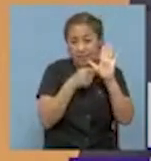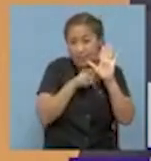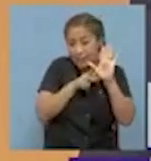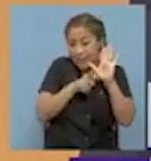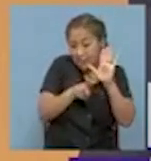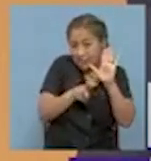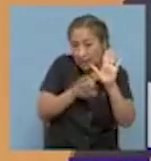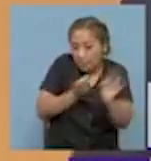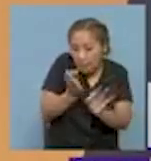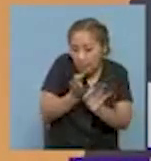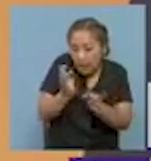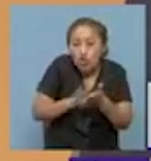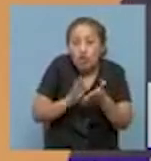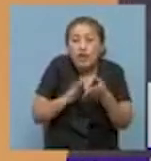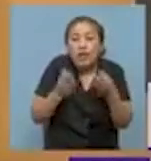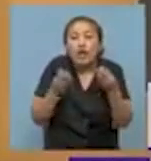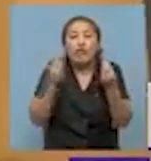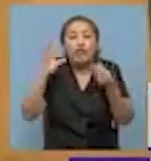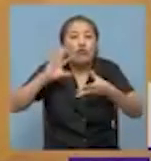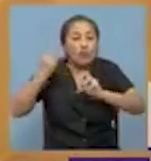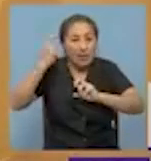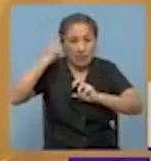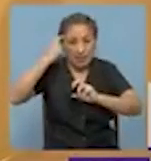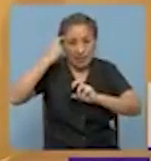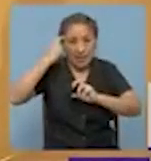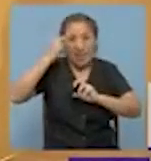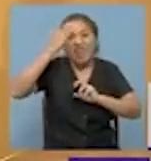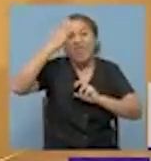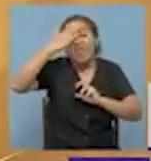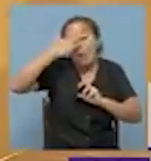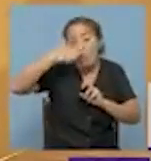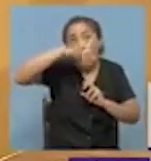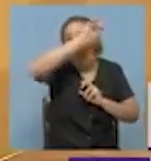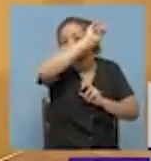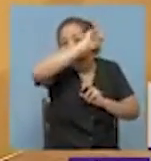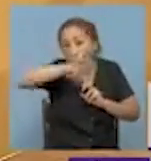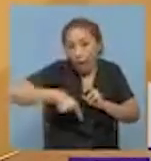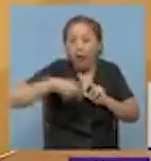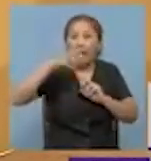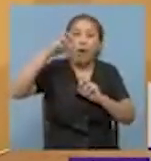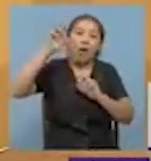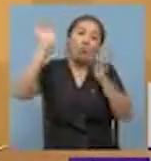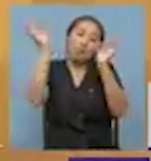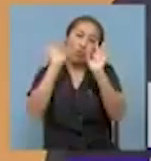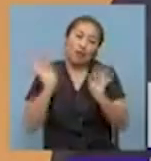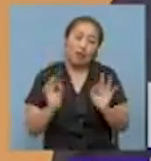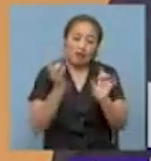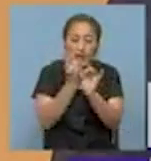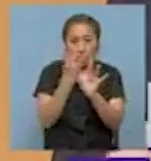ideología de género después de eso vinieron una serie de lineamientos de programas educativos